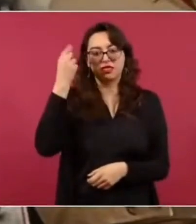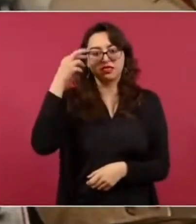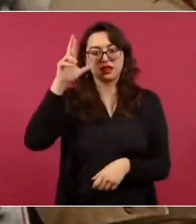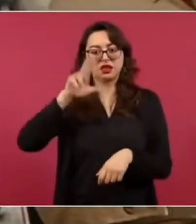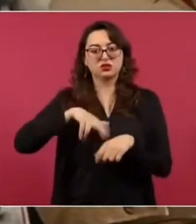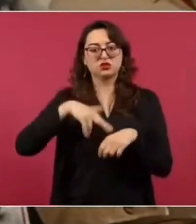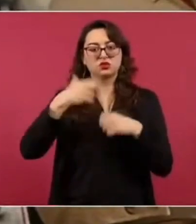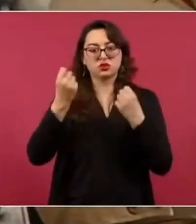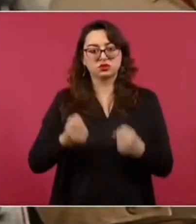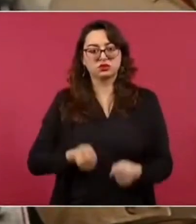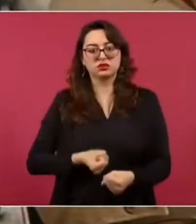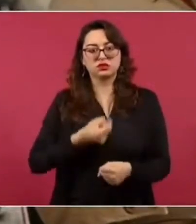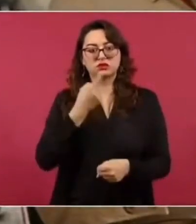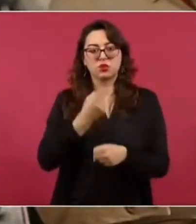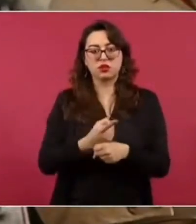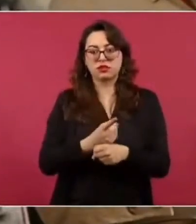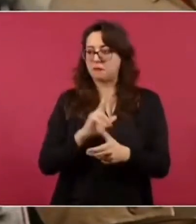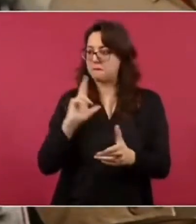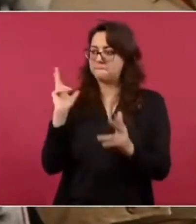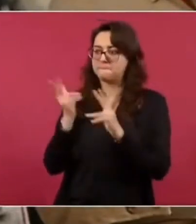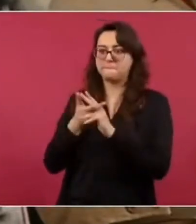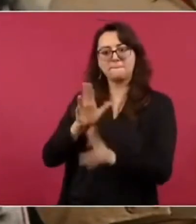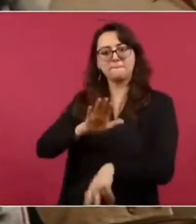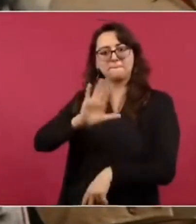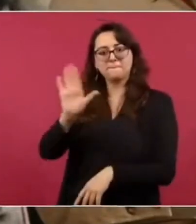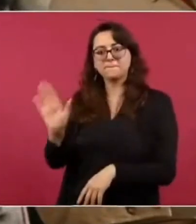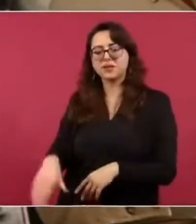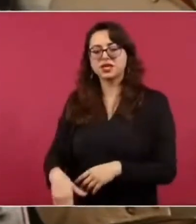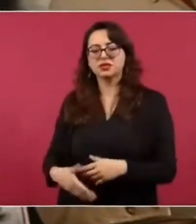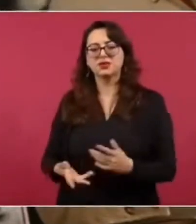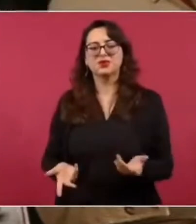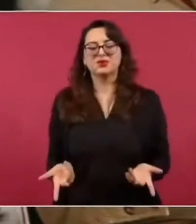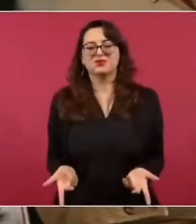Pública. Yo le quisiera preguntar qué